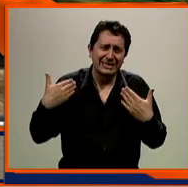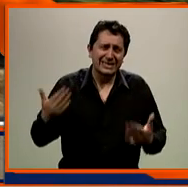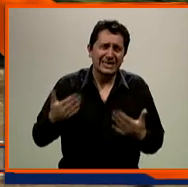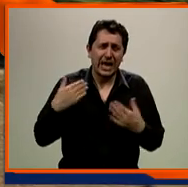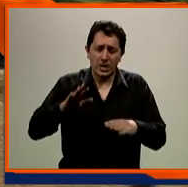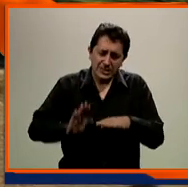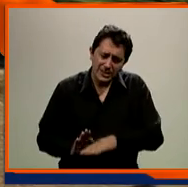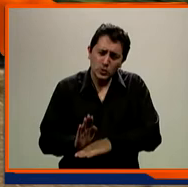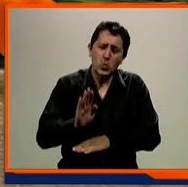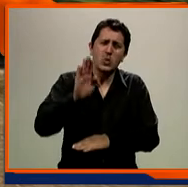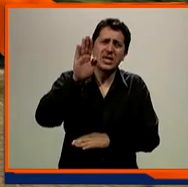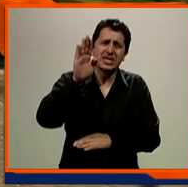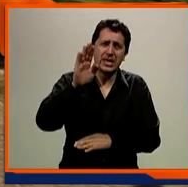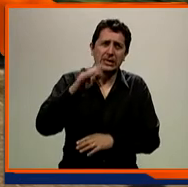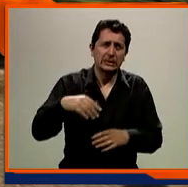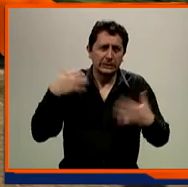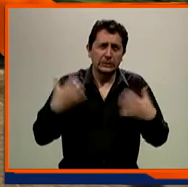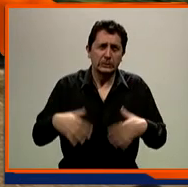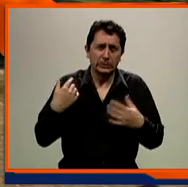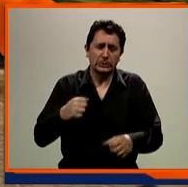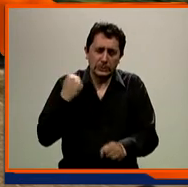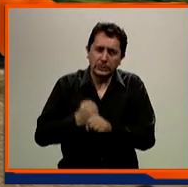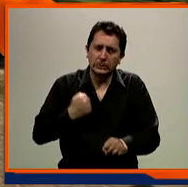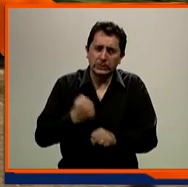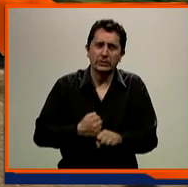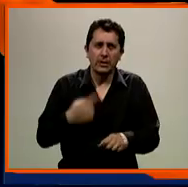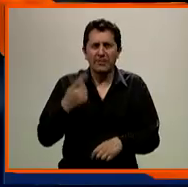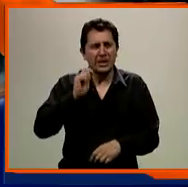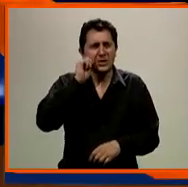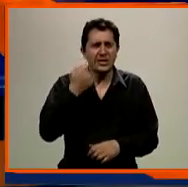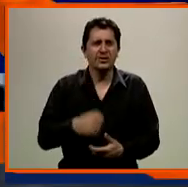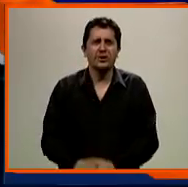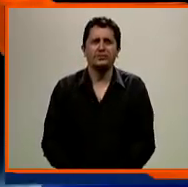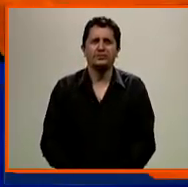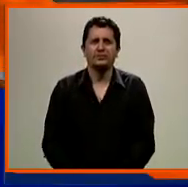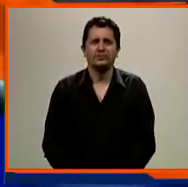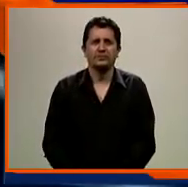habían subidas que había que trabajar un poco, pero lindo, lindo.